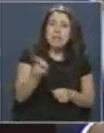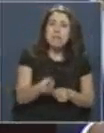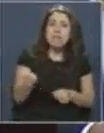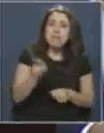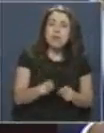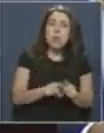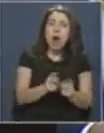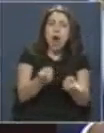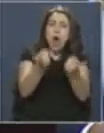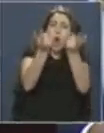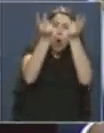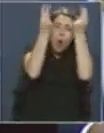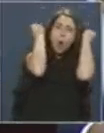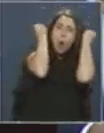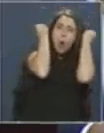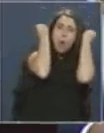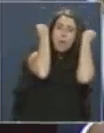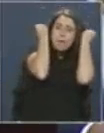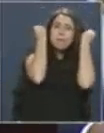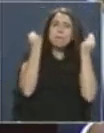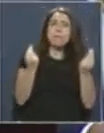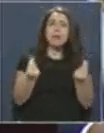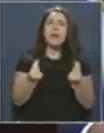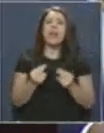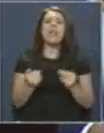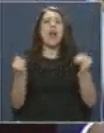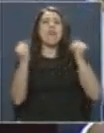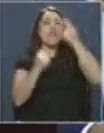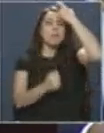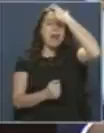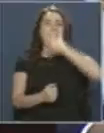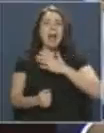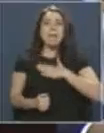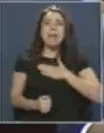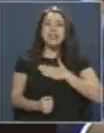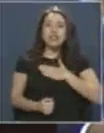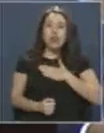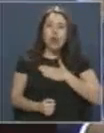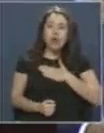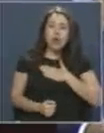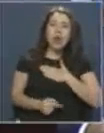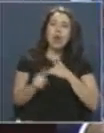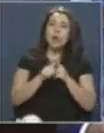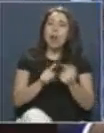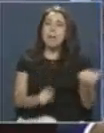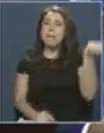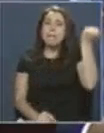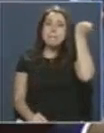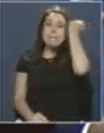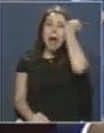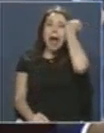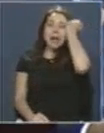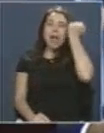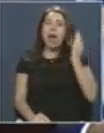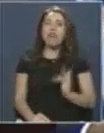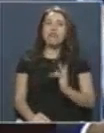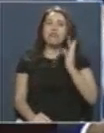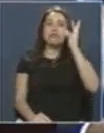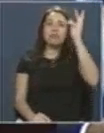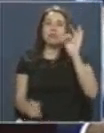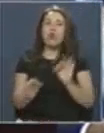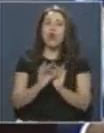la humillación de los atributos personales de una persona, marcan su comportamiento,